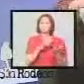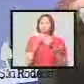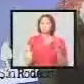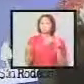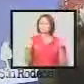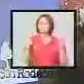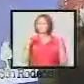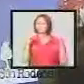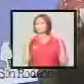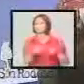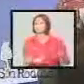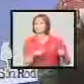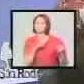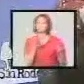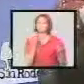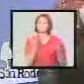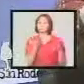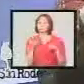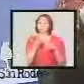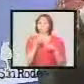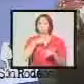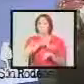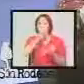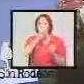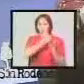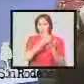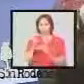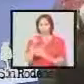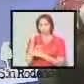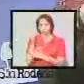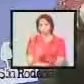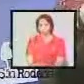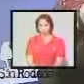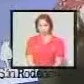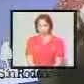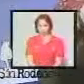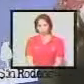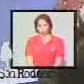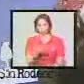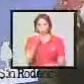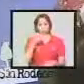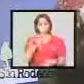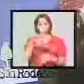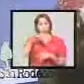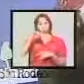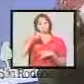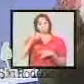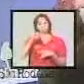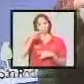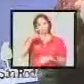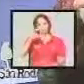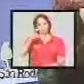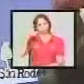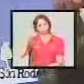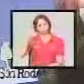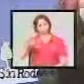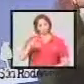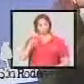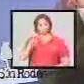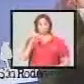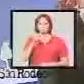está sucediendo, y quizás hasta nos pueda ayudar un poquito don Juan Carlos Lee a conocer